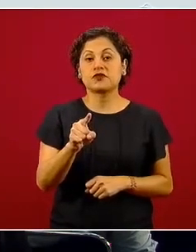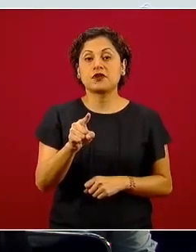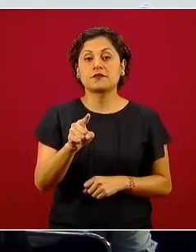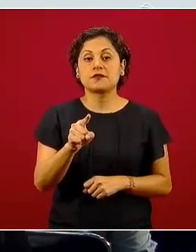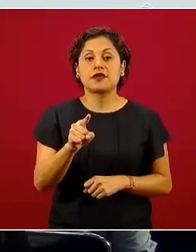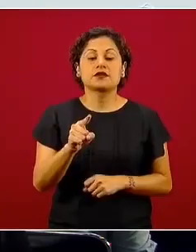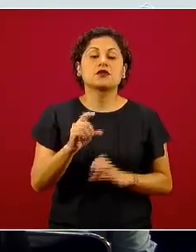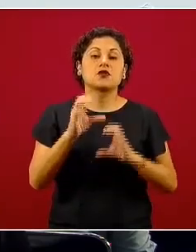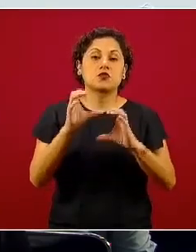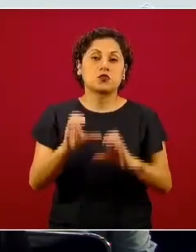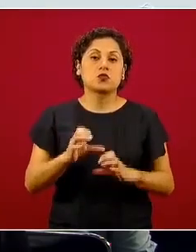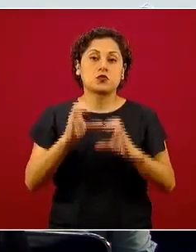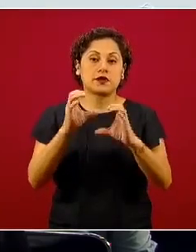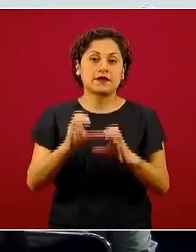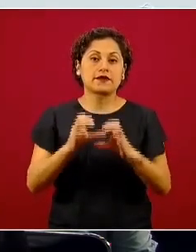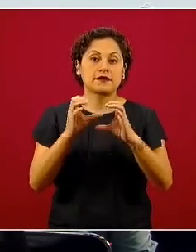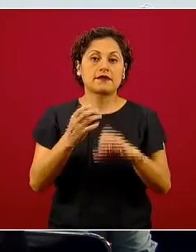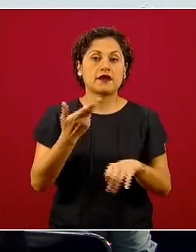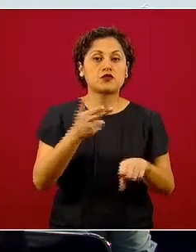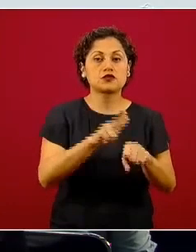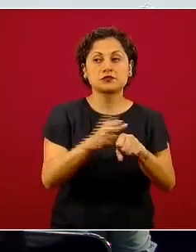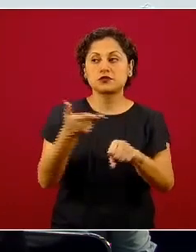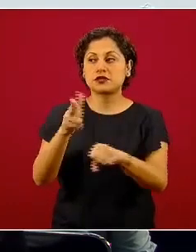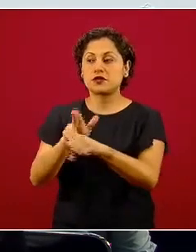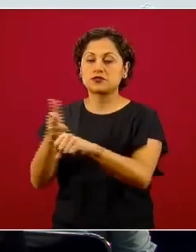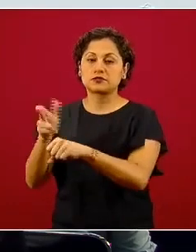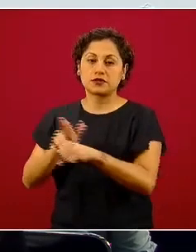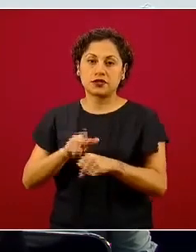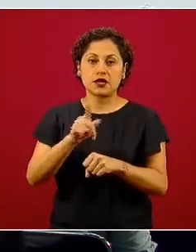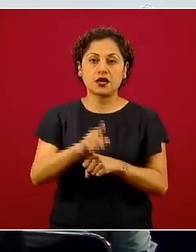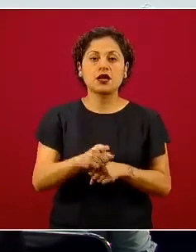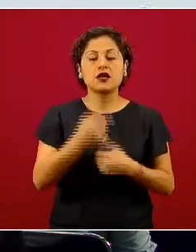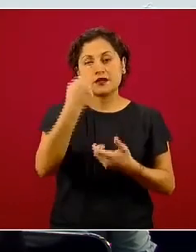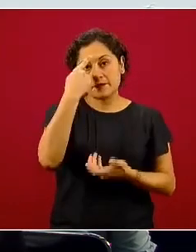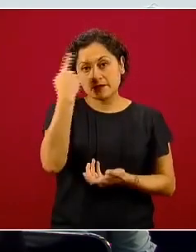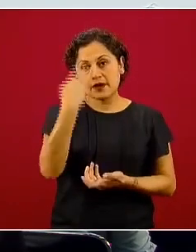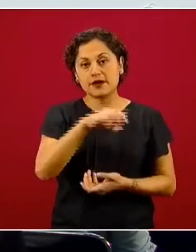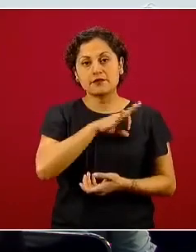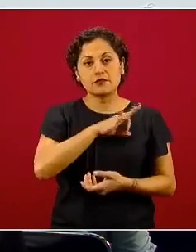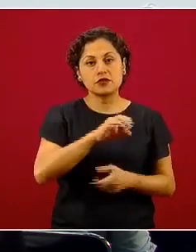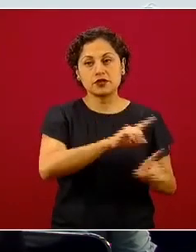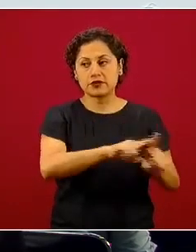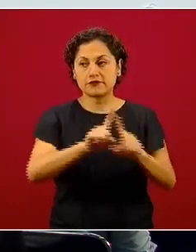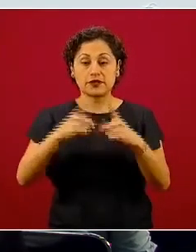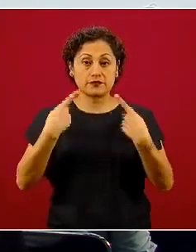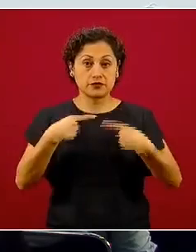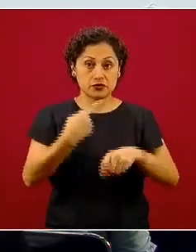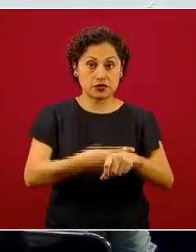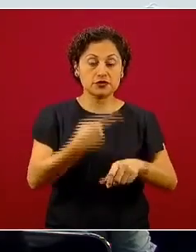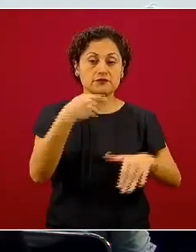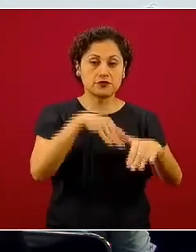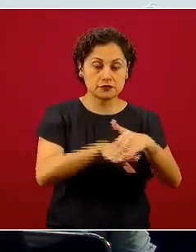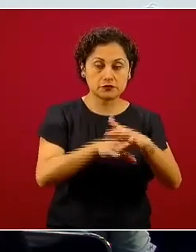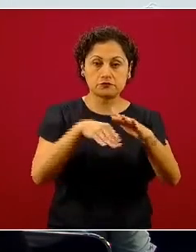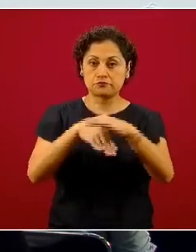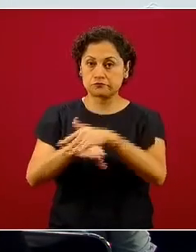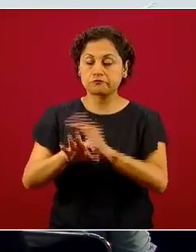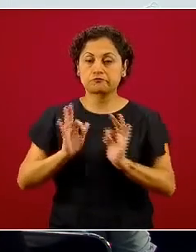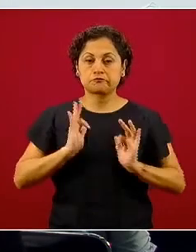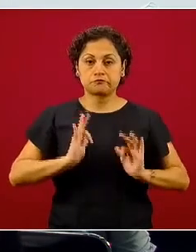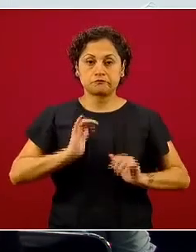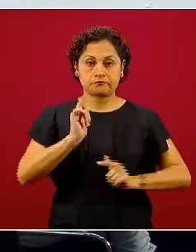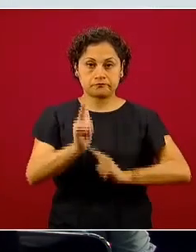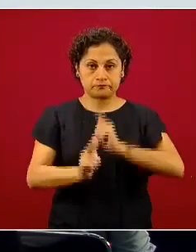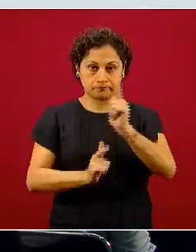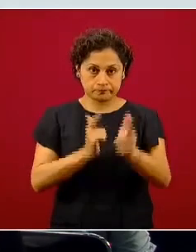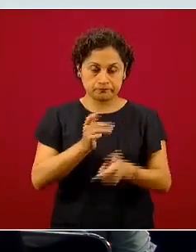esto permitiera atender a la población que enfermó por COVID-19 y que lo continúa haciendo de una mejor